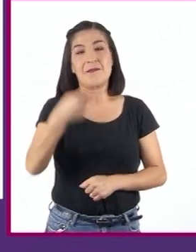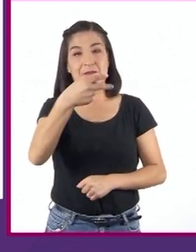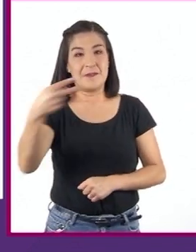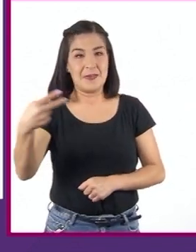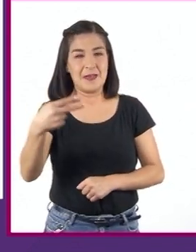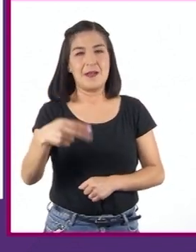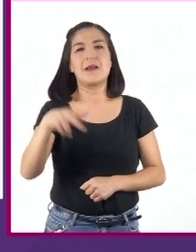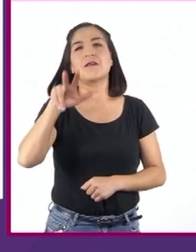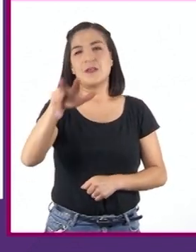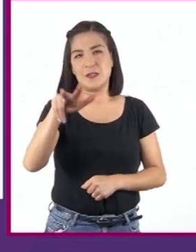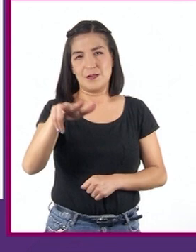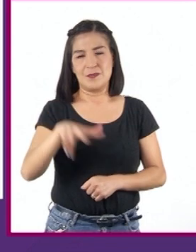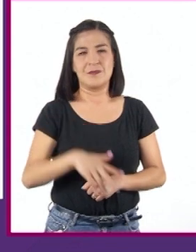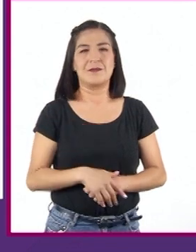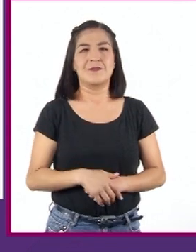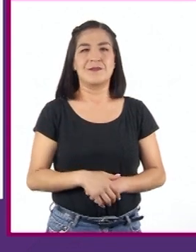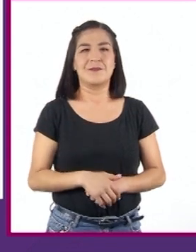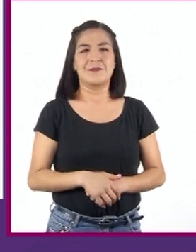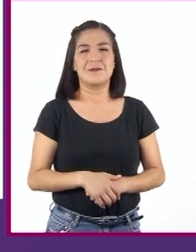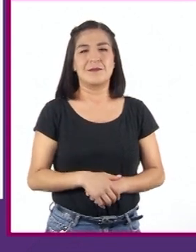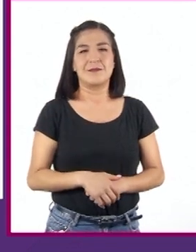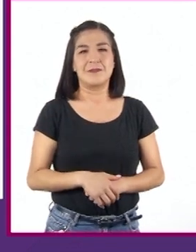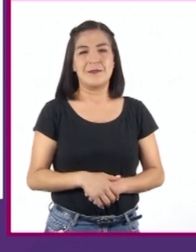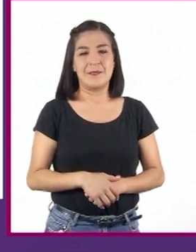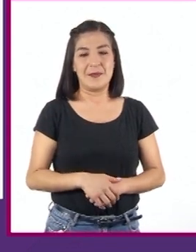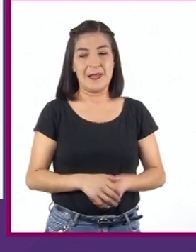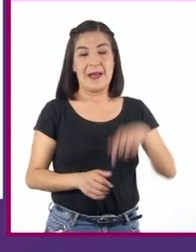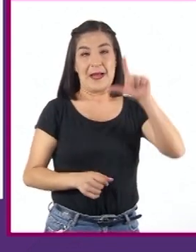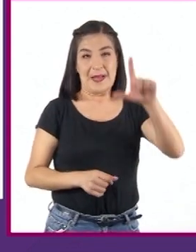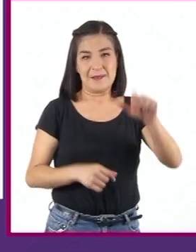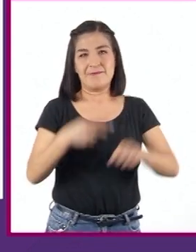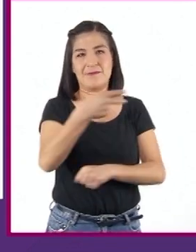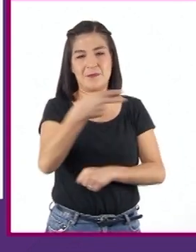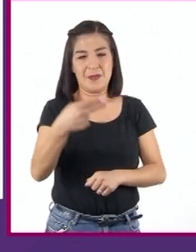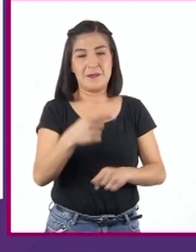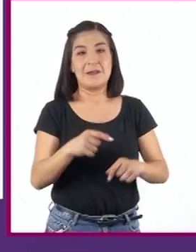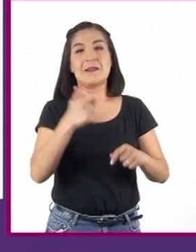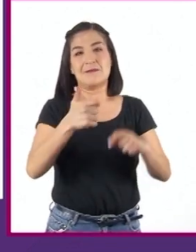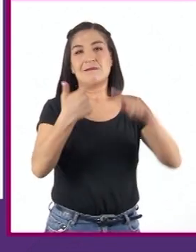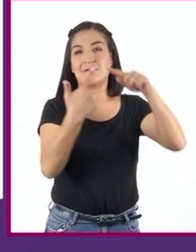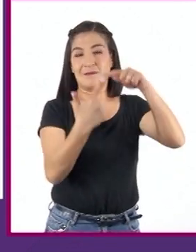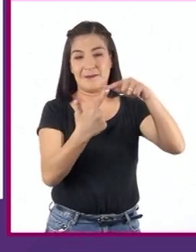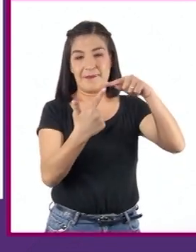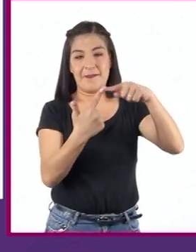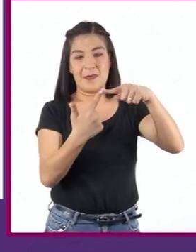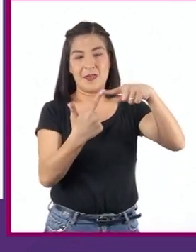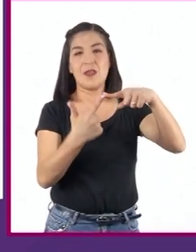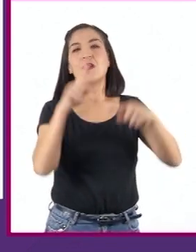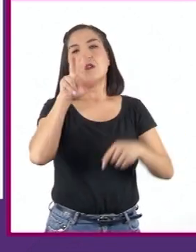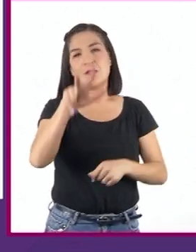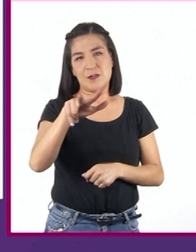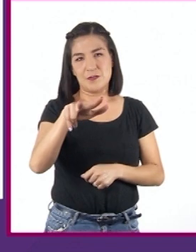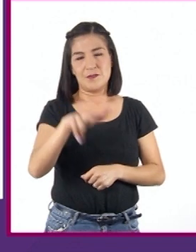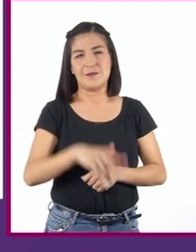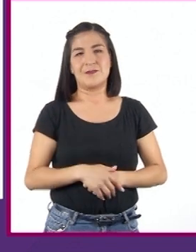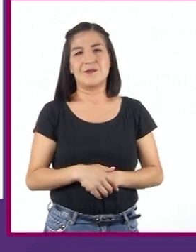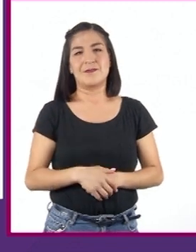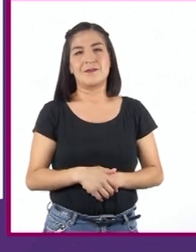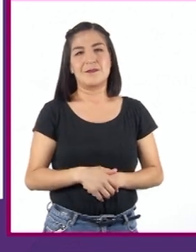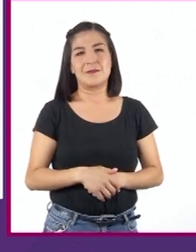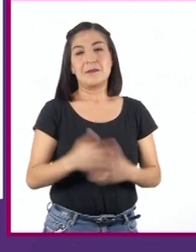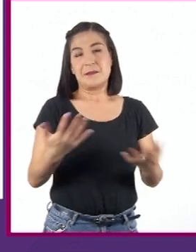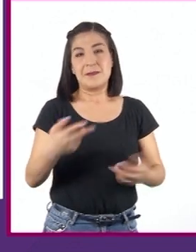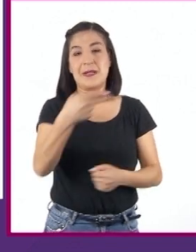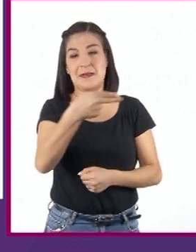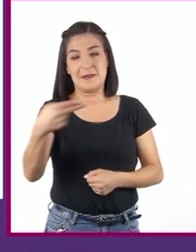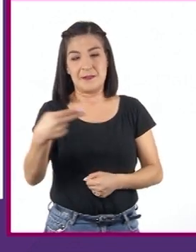igual con 18. L es igual a la raíz cuadrada de 18, por lo